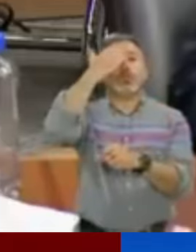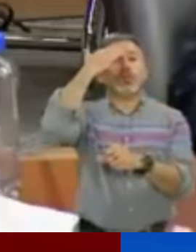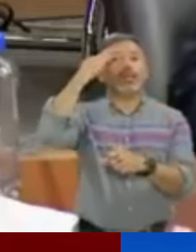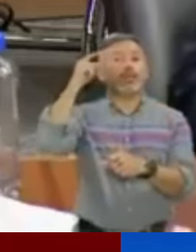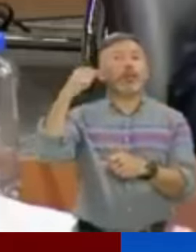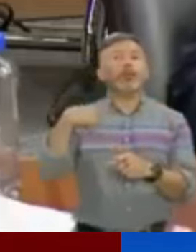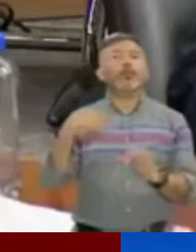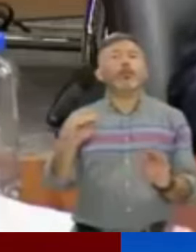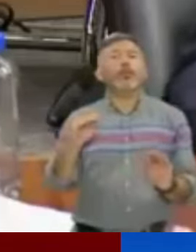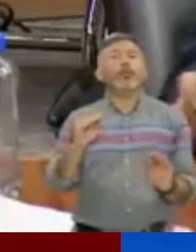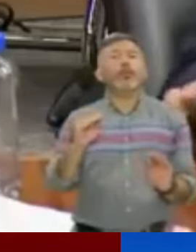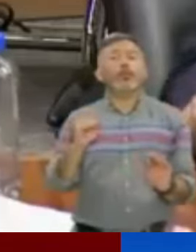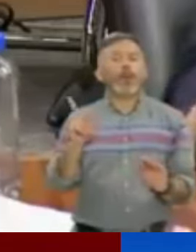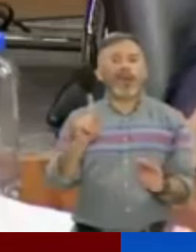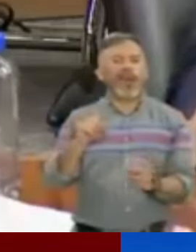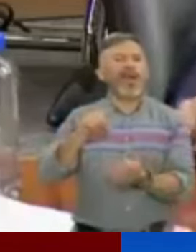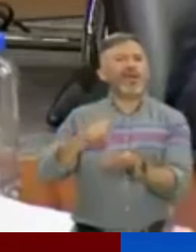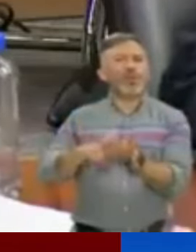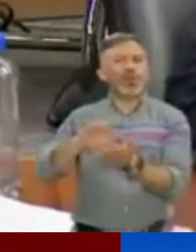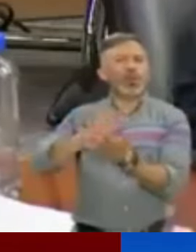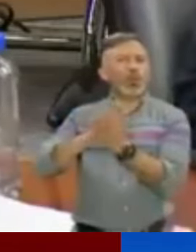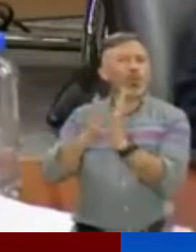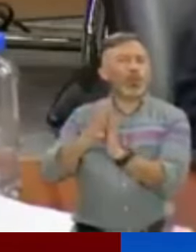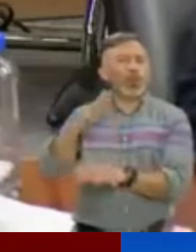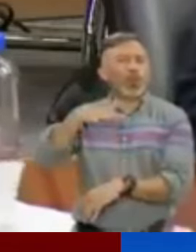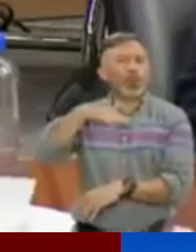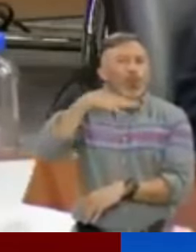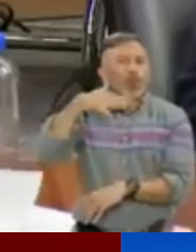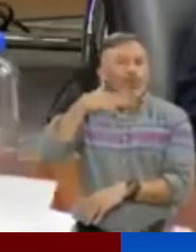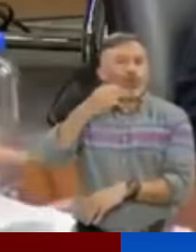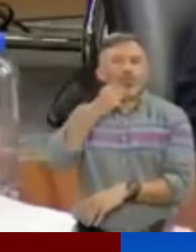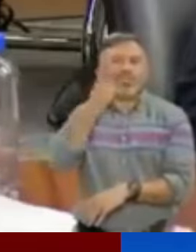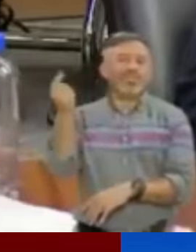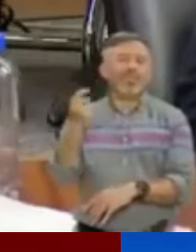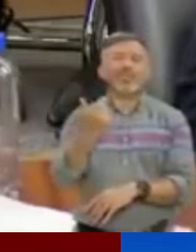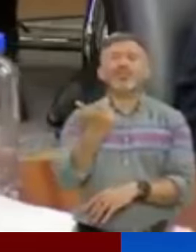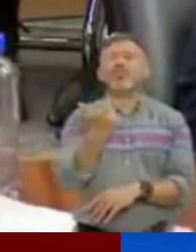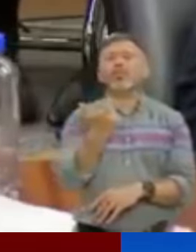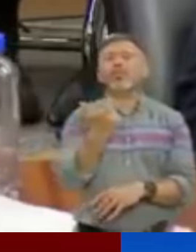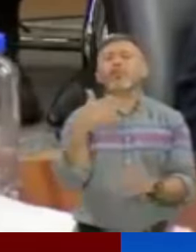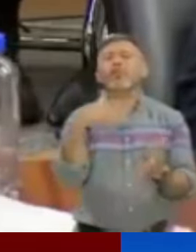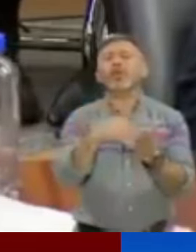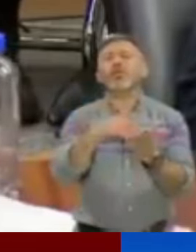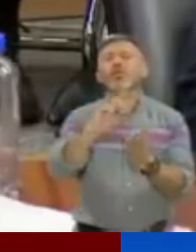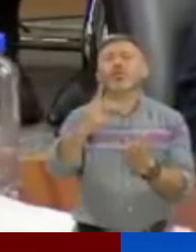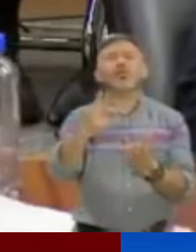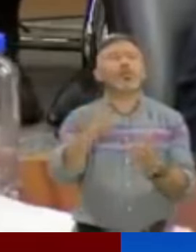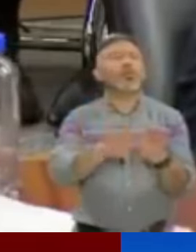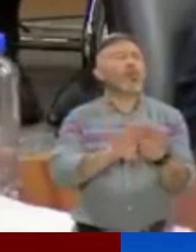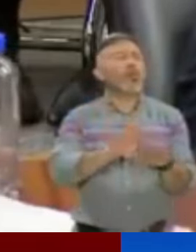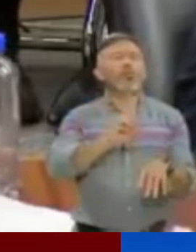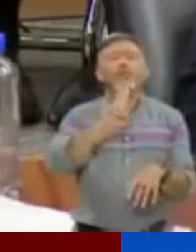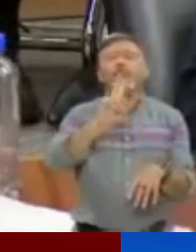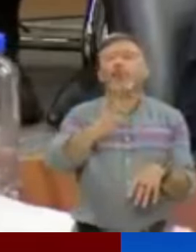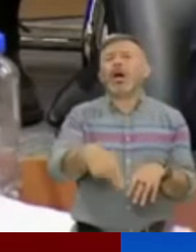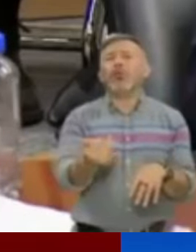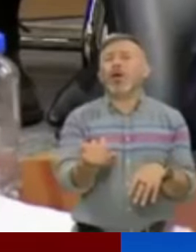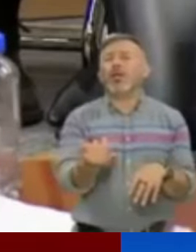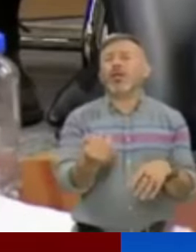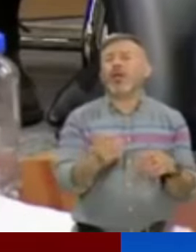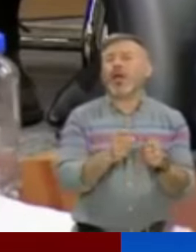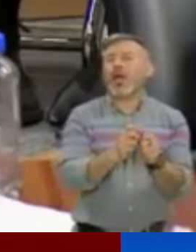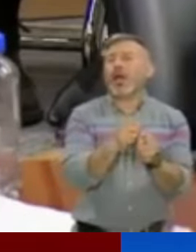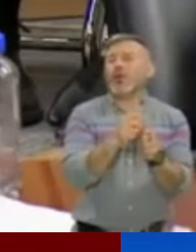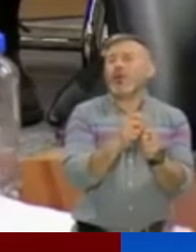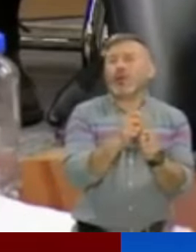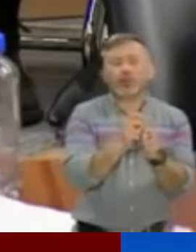la que operan. Hablan de millones de dólares como si fueran cacahuates. Por eso resulta ofensivo que pretendan usar